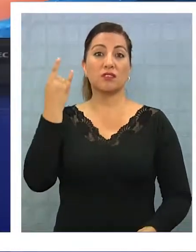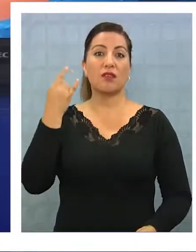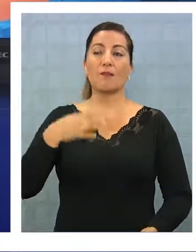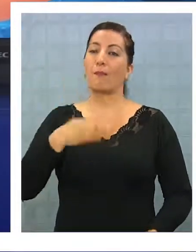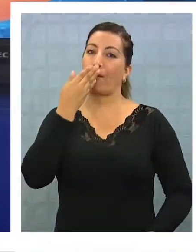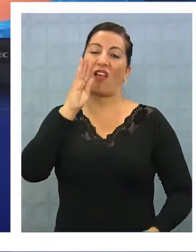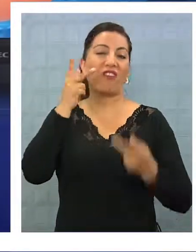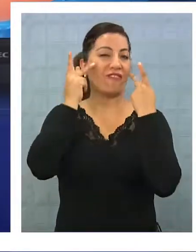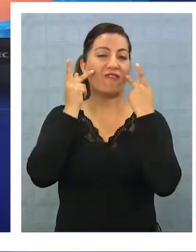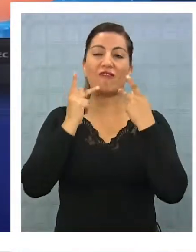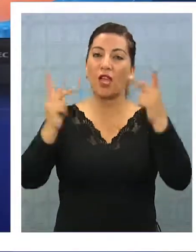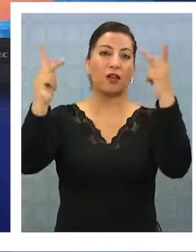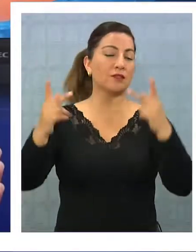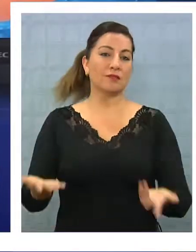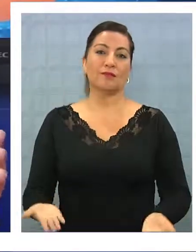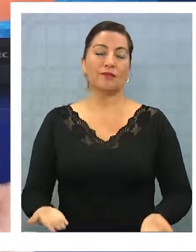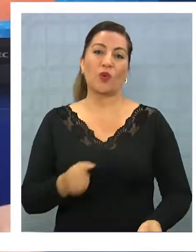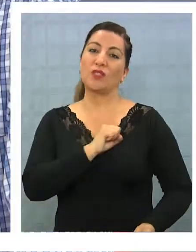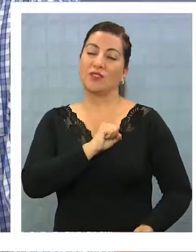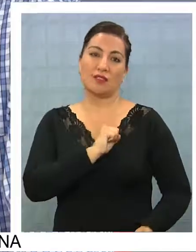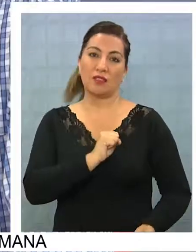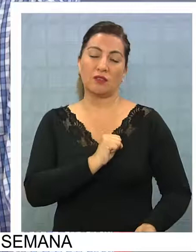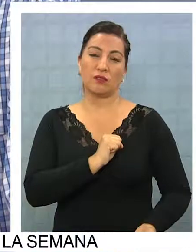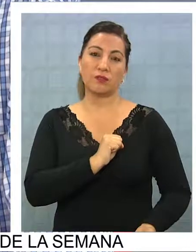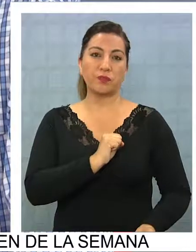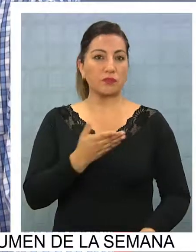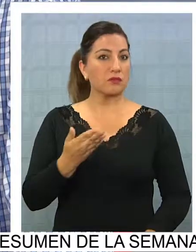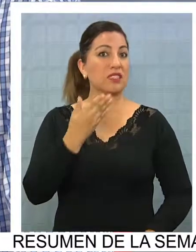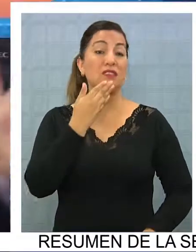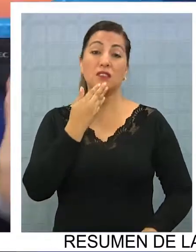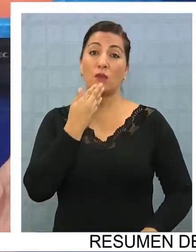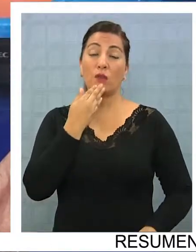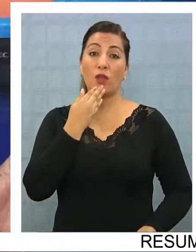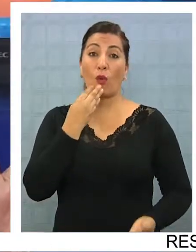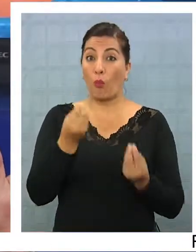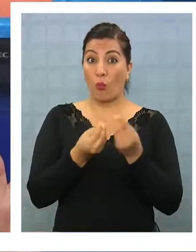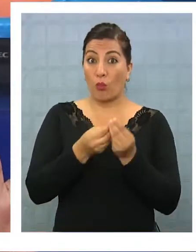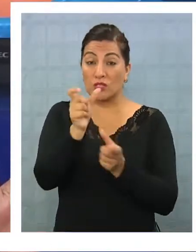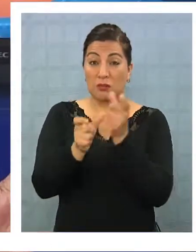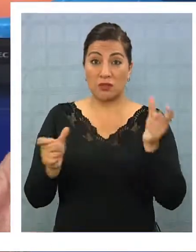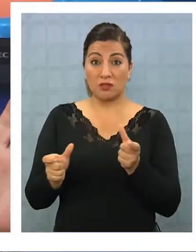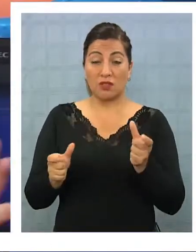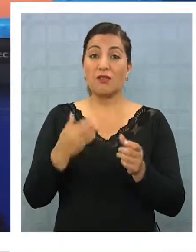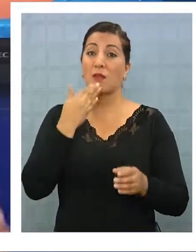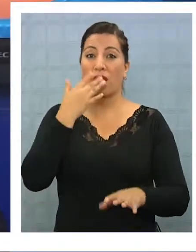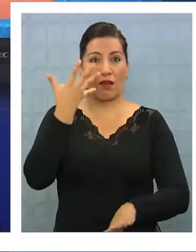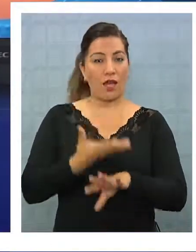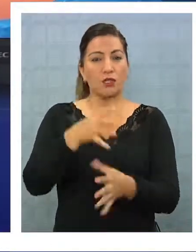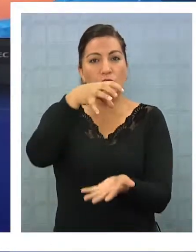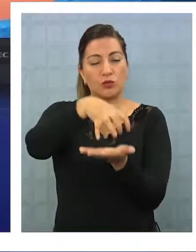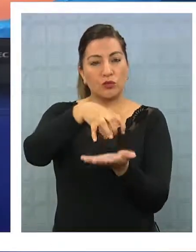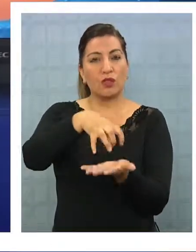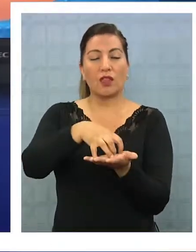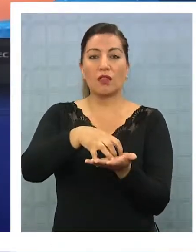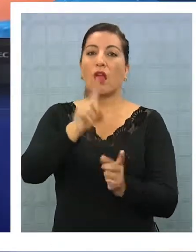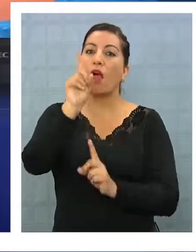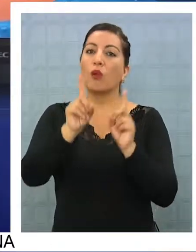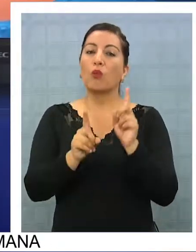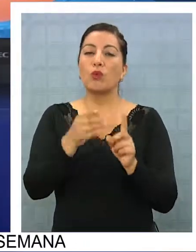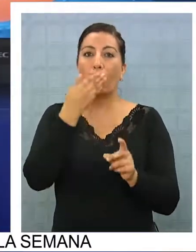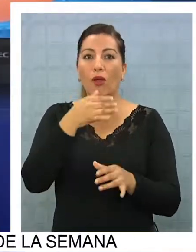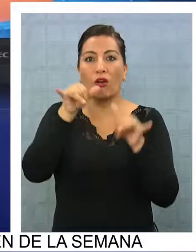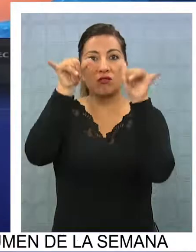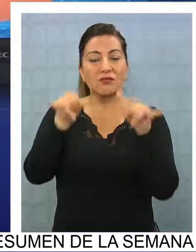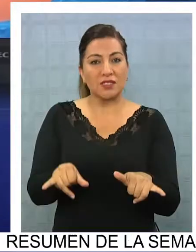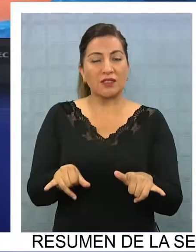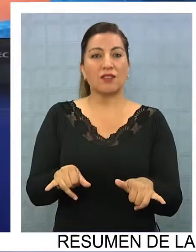a partir rápidamente para allá. Tampoco está ocurriendo masivamente. Ya hay ciudades que logran retener mucho